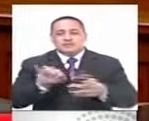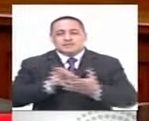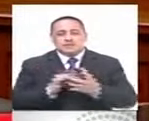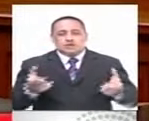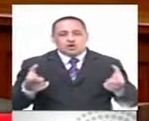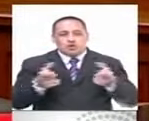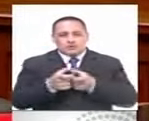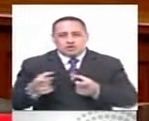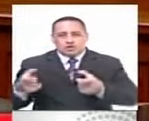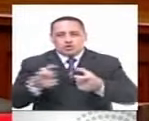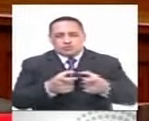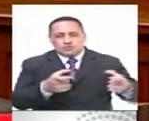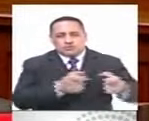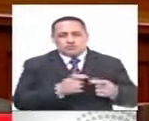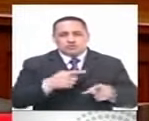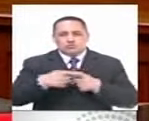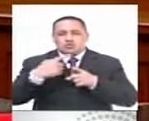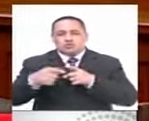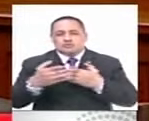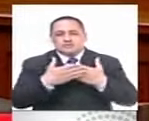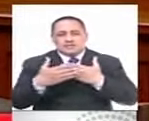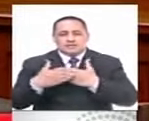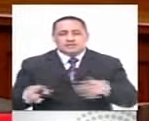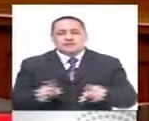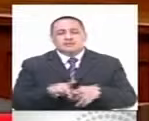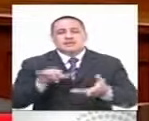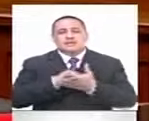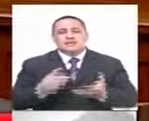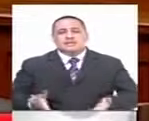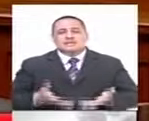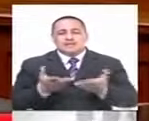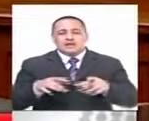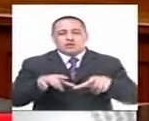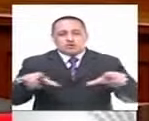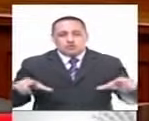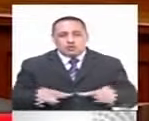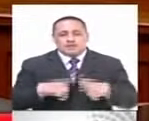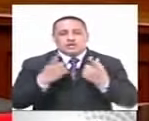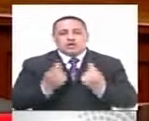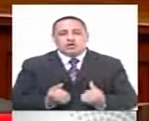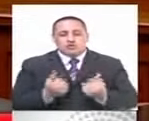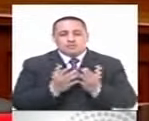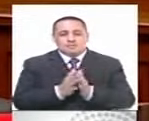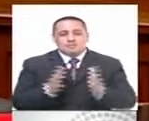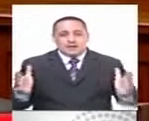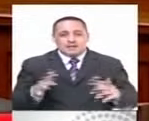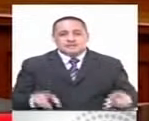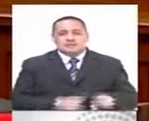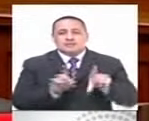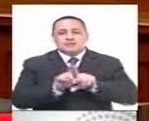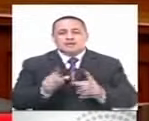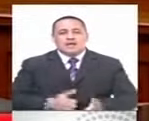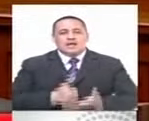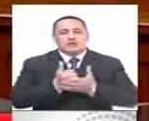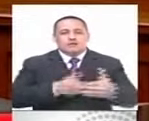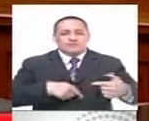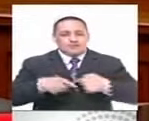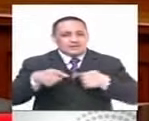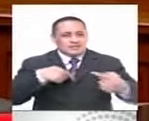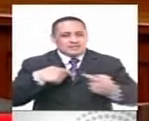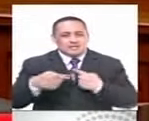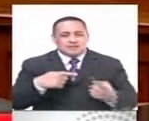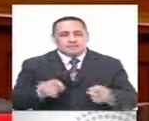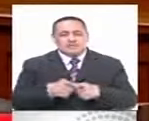comités de frontera con todos los vecinos, con el fin de generar espacios económicos ampliados, facilitar el tránsito y